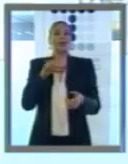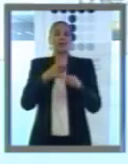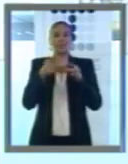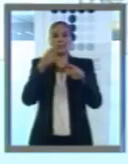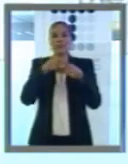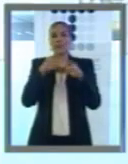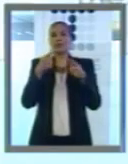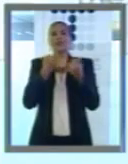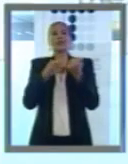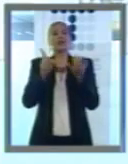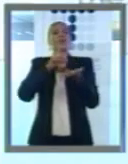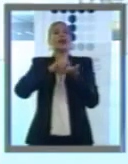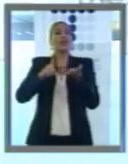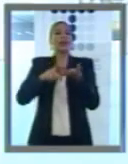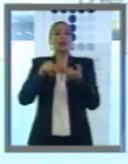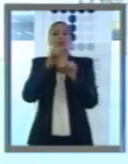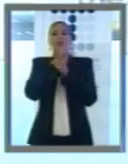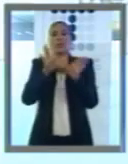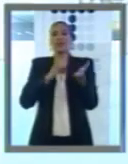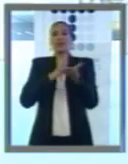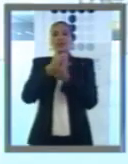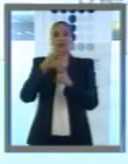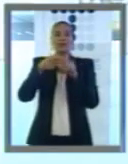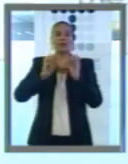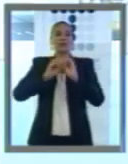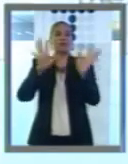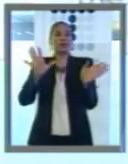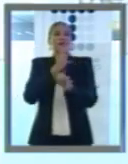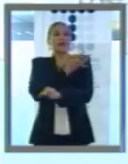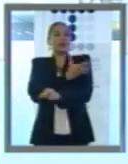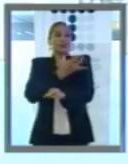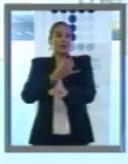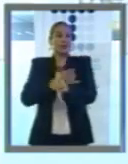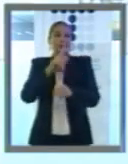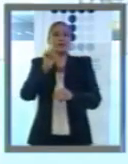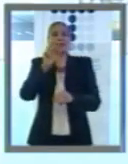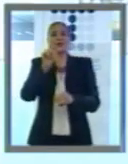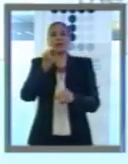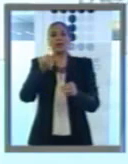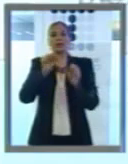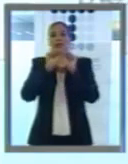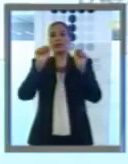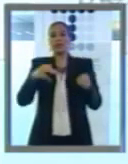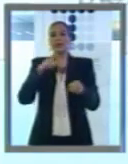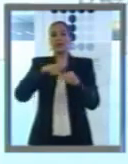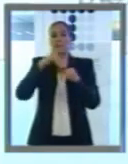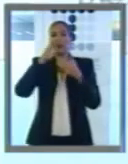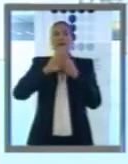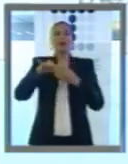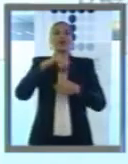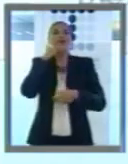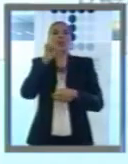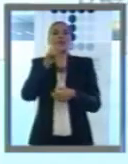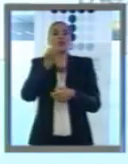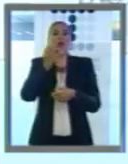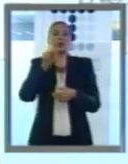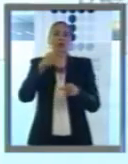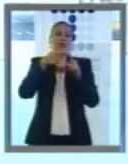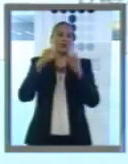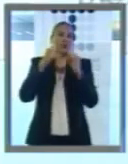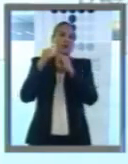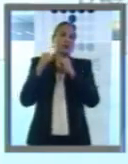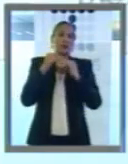el derecho de acceso a la información vía el tema de transparencia con el Sistema Nacional Anticorrupción y las instancias,